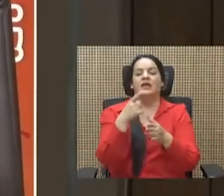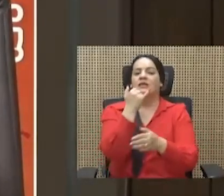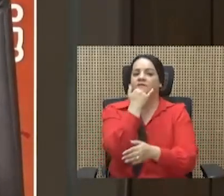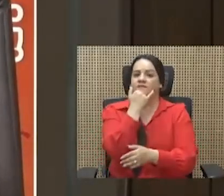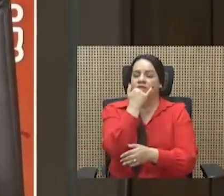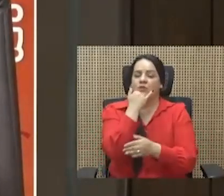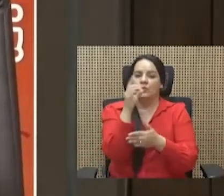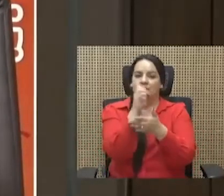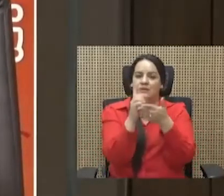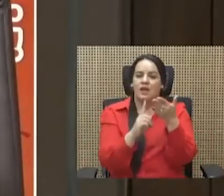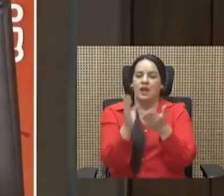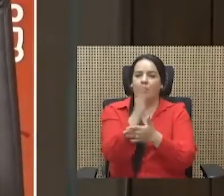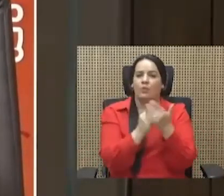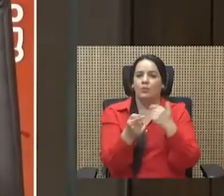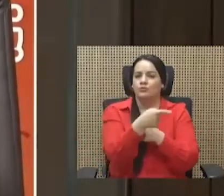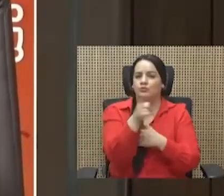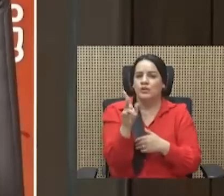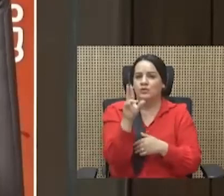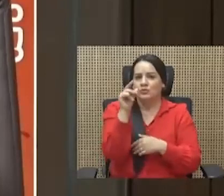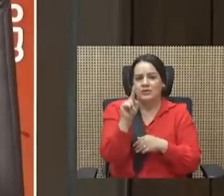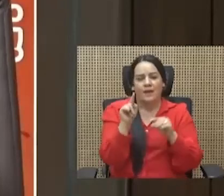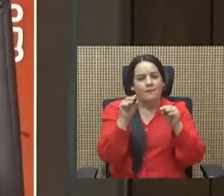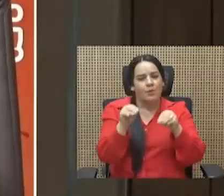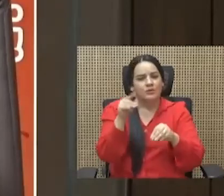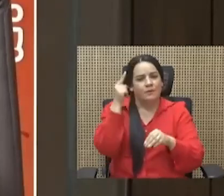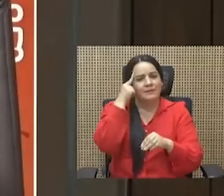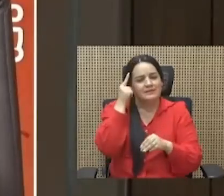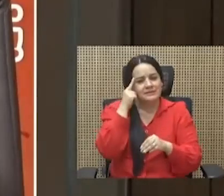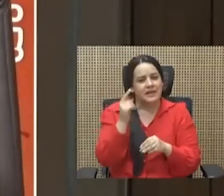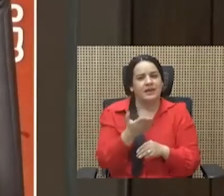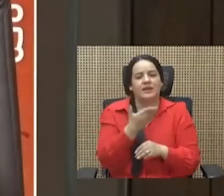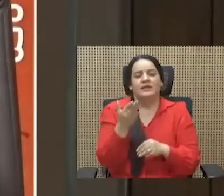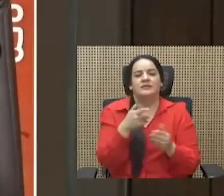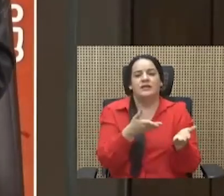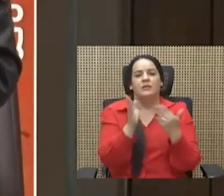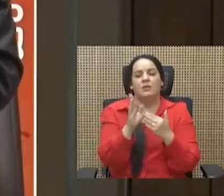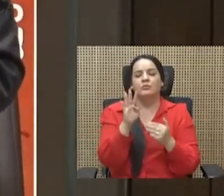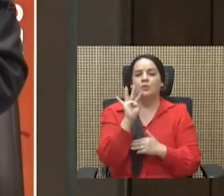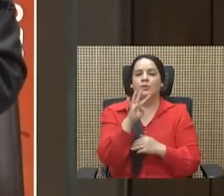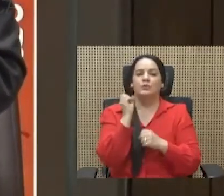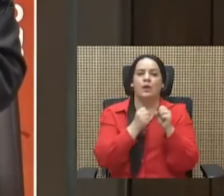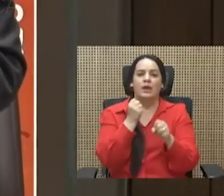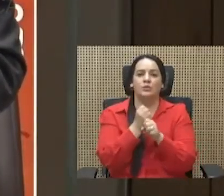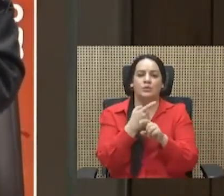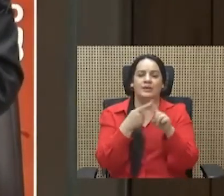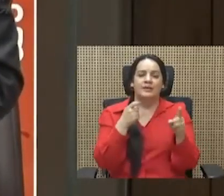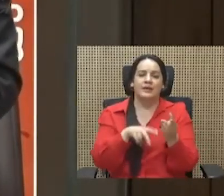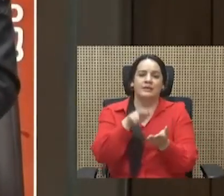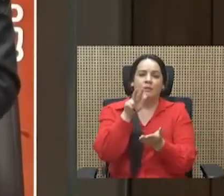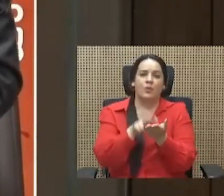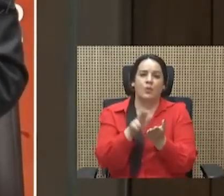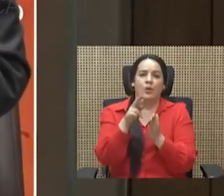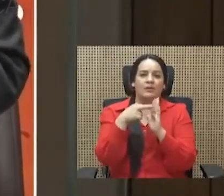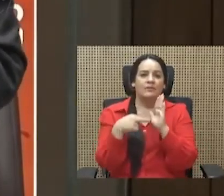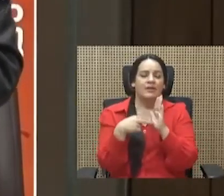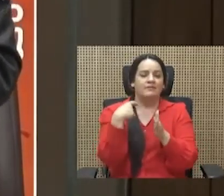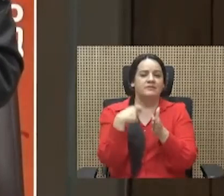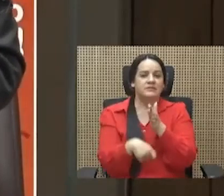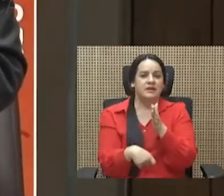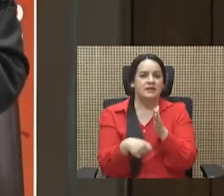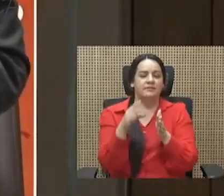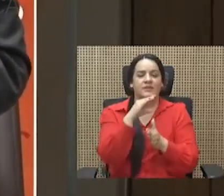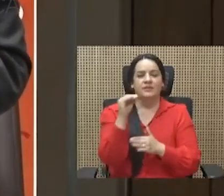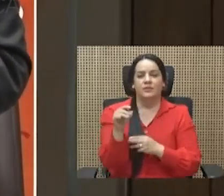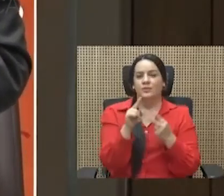pensar aquí es que llevamos 4 años desde que se aprobó la regla fiscal. Y 2 de esos